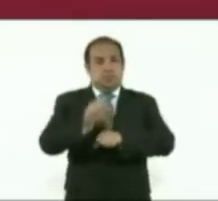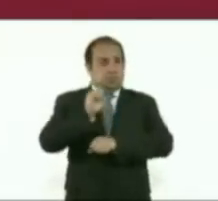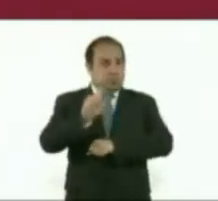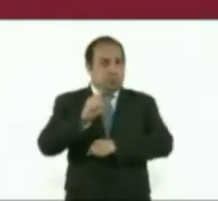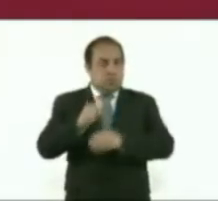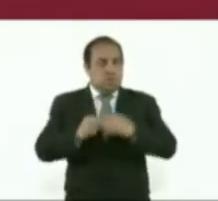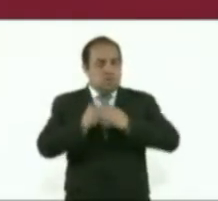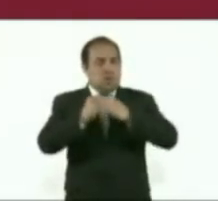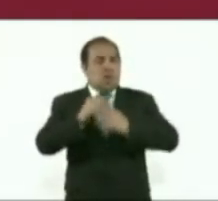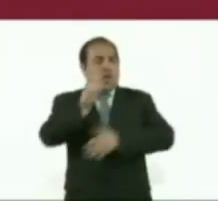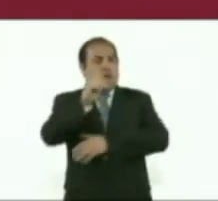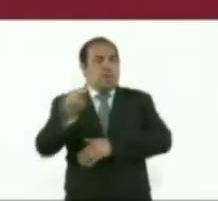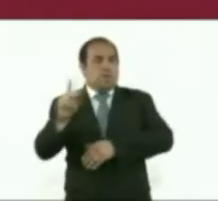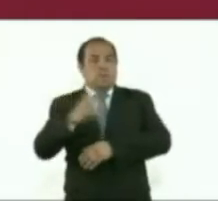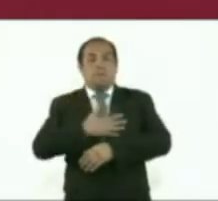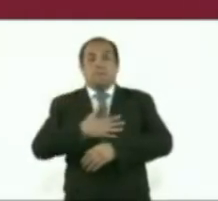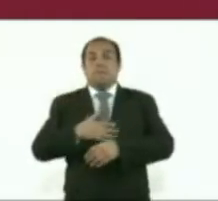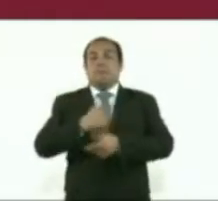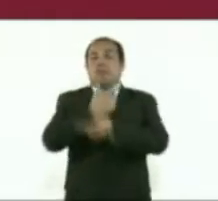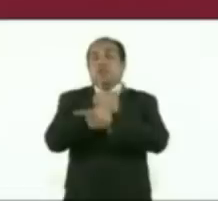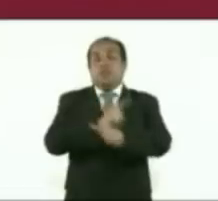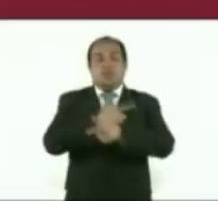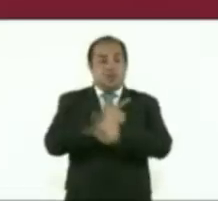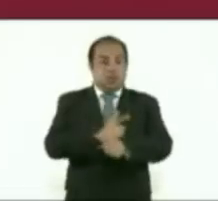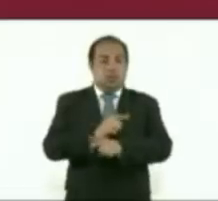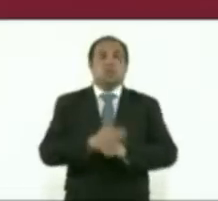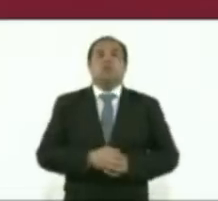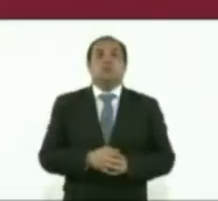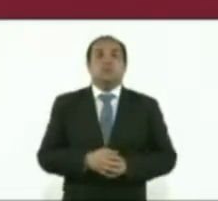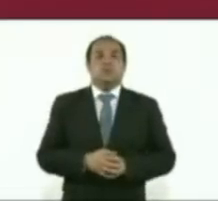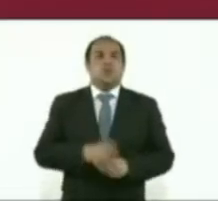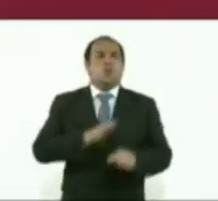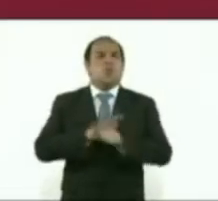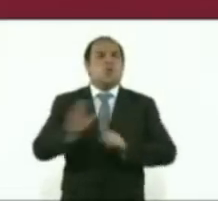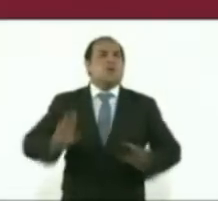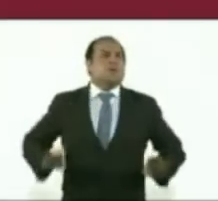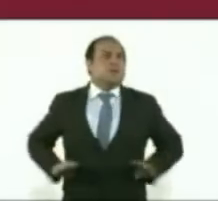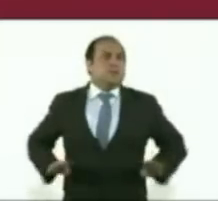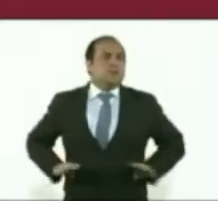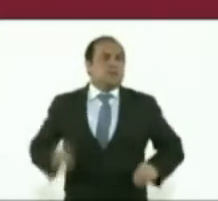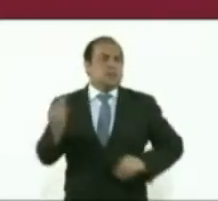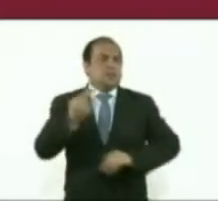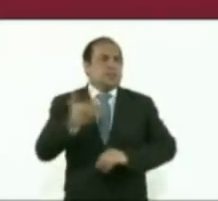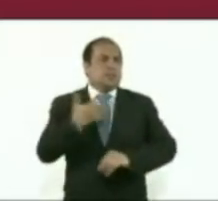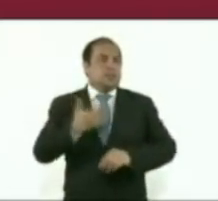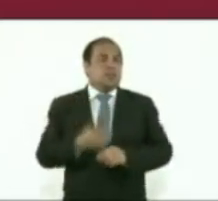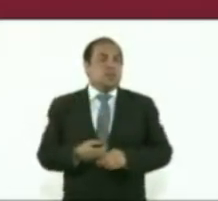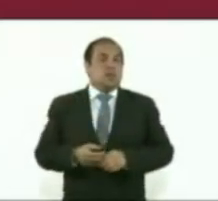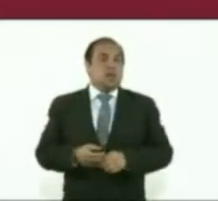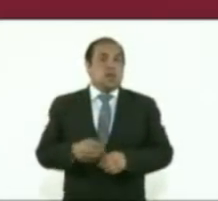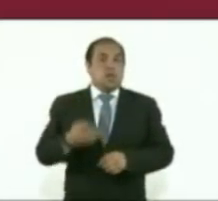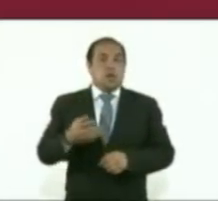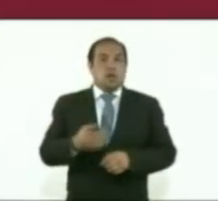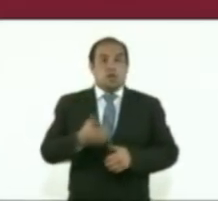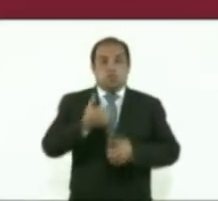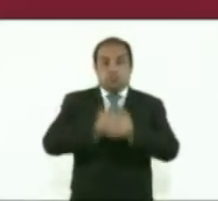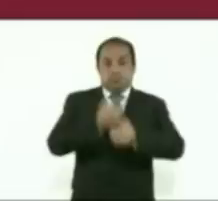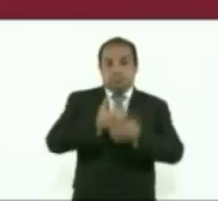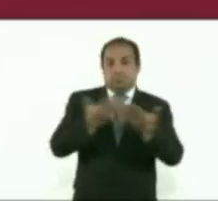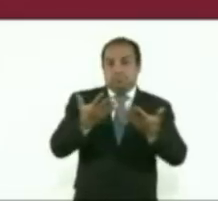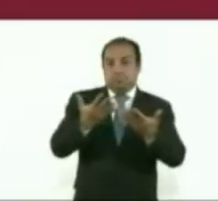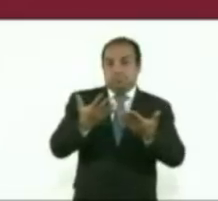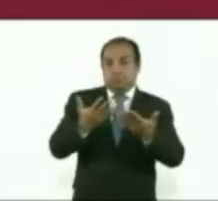fortaleciendo la aplicación de mi taxi qué característica tiene que tener para que sea competitiva en mi taxi